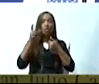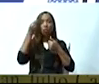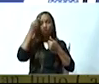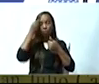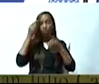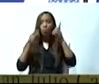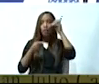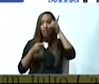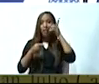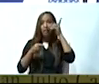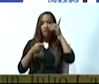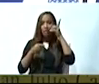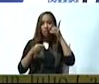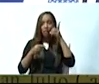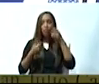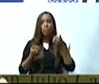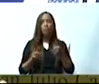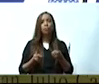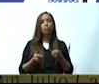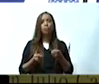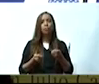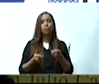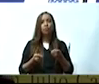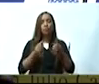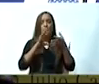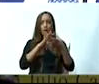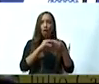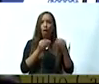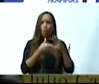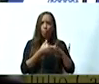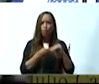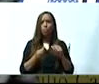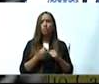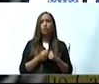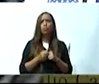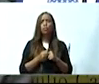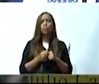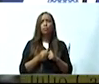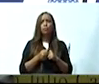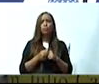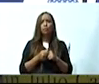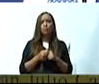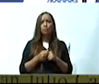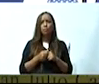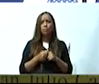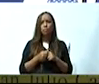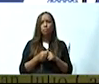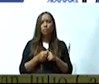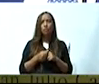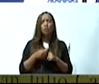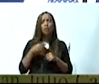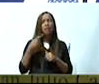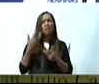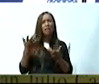expresiones que si nos ponemos a recoger las páginas de los periódicos,